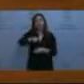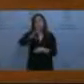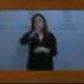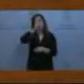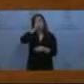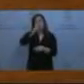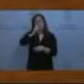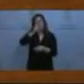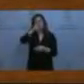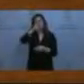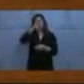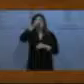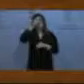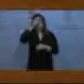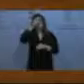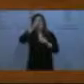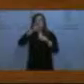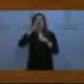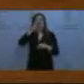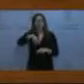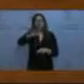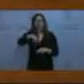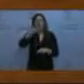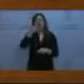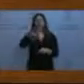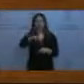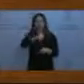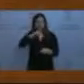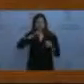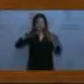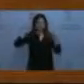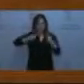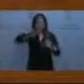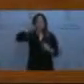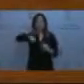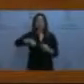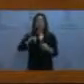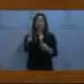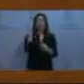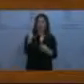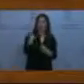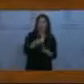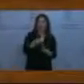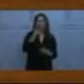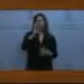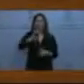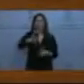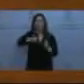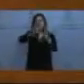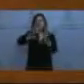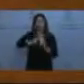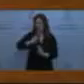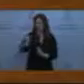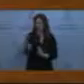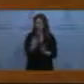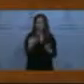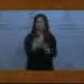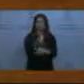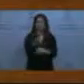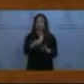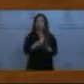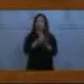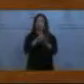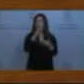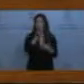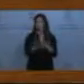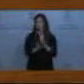Que reconoce el derecho al reconocimiento personal. Que reconoce las indemnizaciones. Que reconoce las investigaciones. Eso sigue vigente.